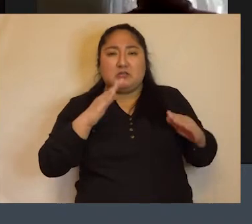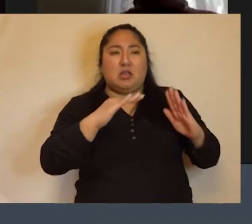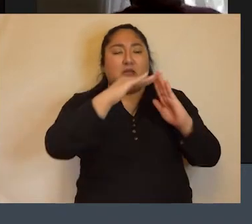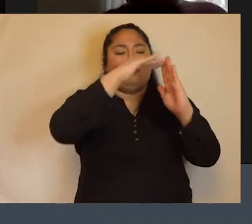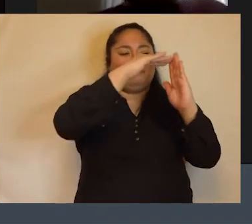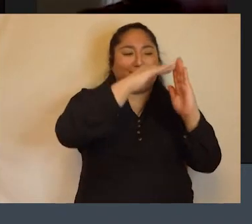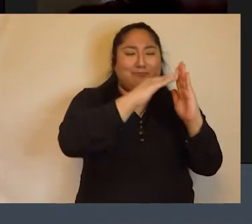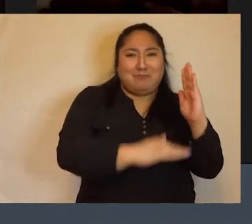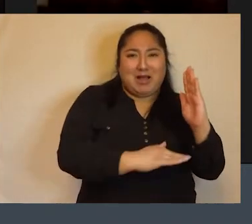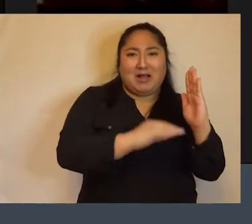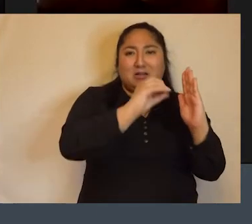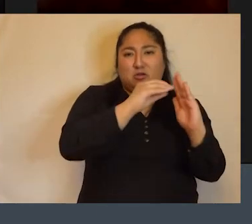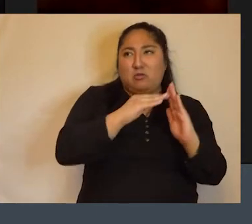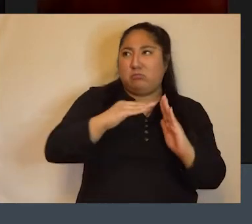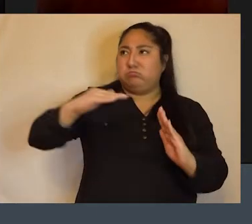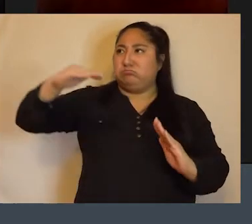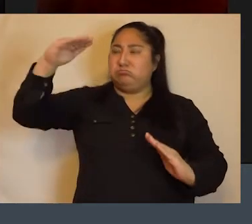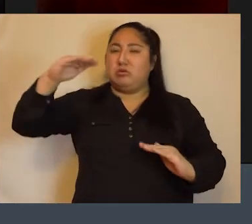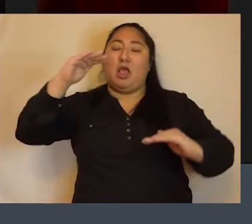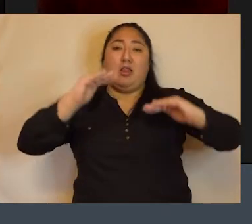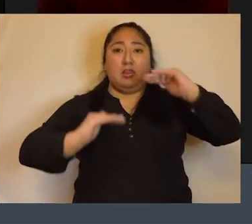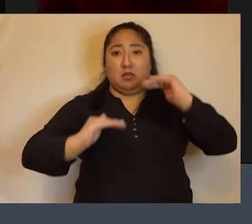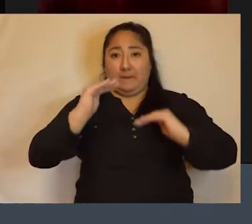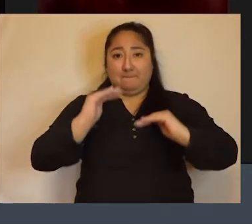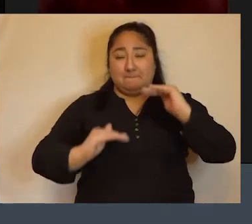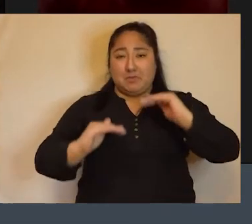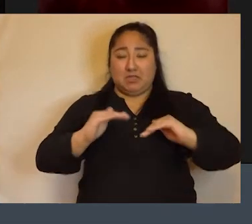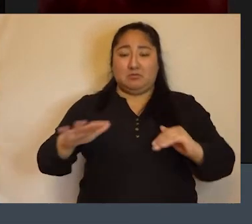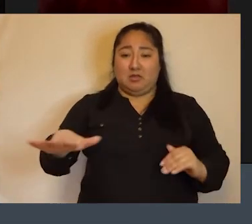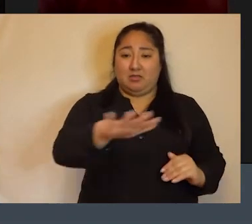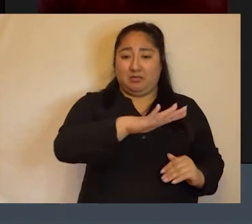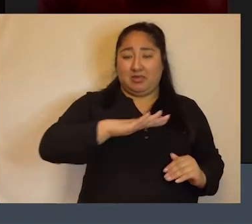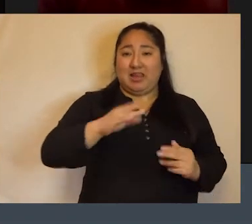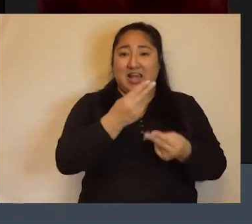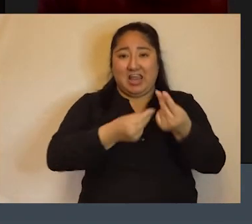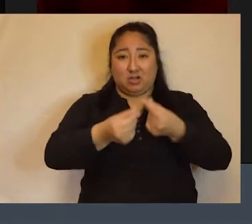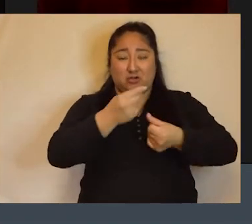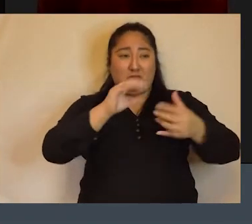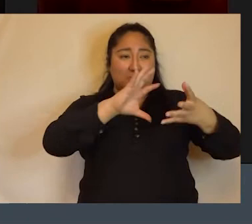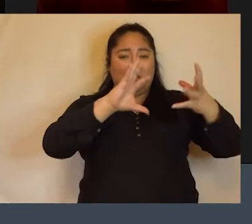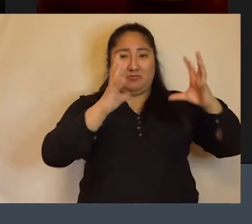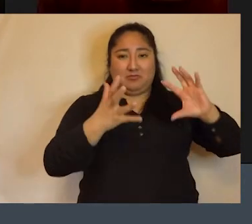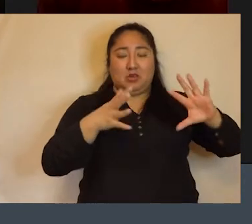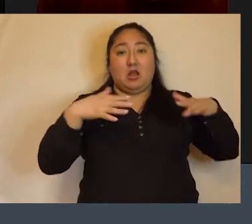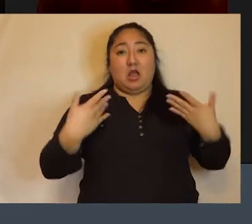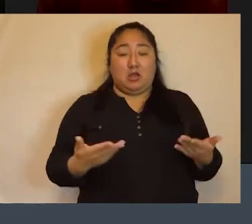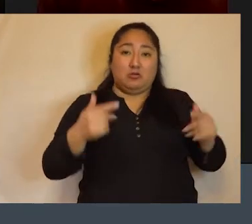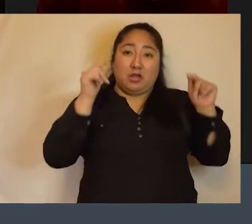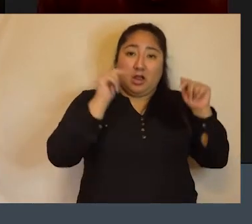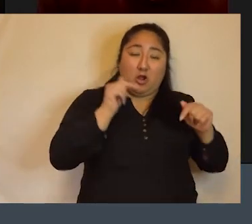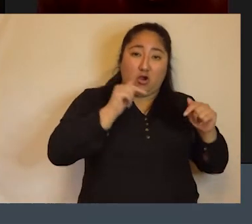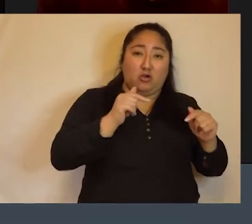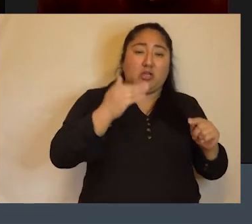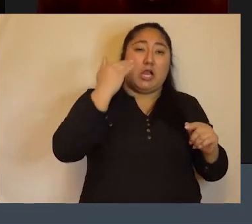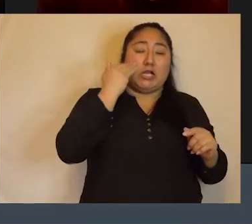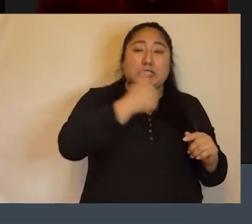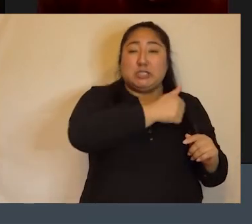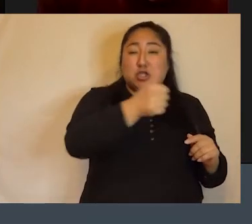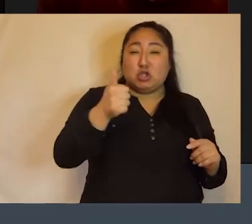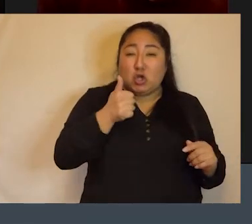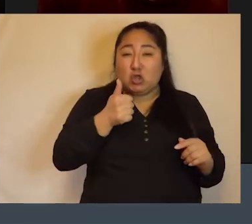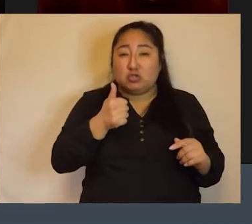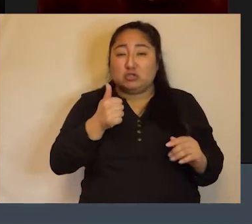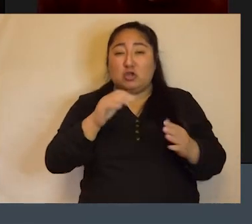tiempo van a la baja, van al alza, y depende de lo que está pasando en la economía mundial. Hoy por hoy, la mitad de los